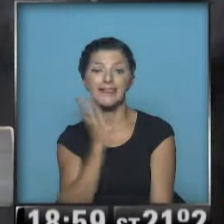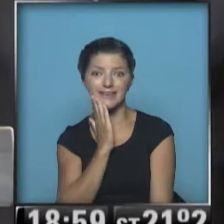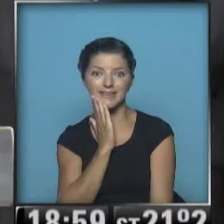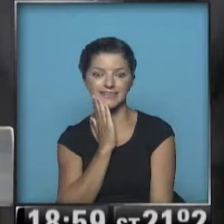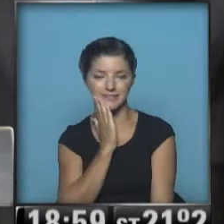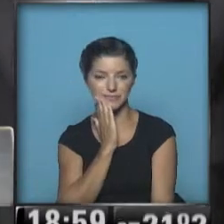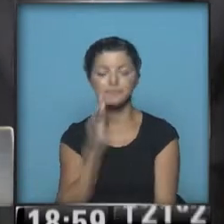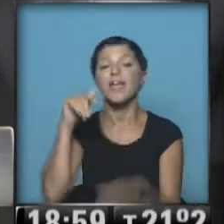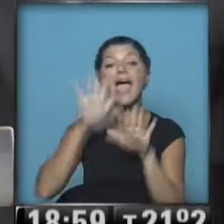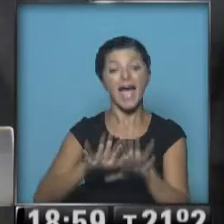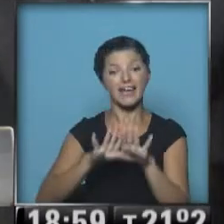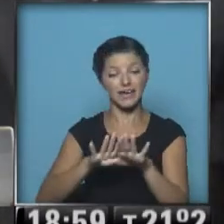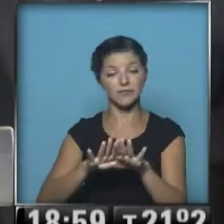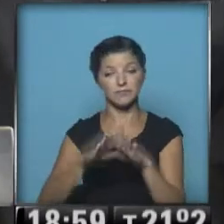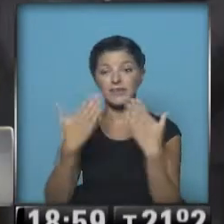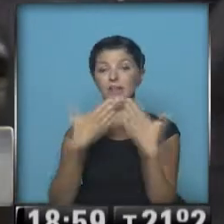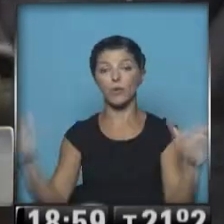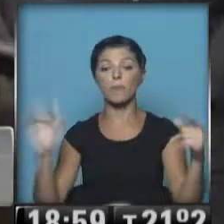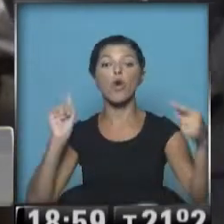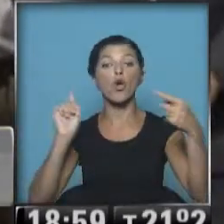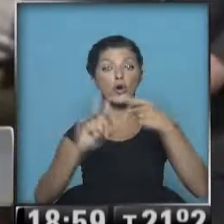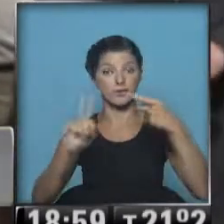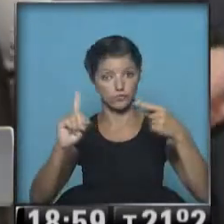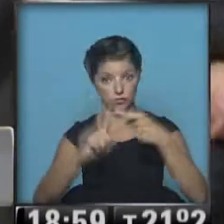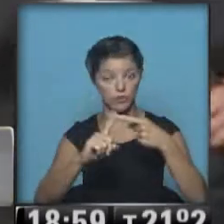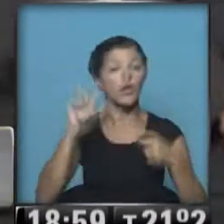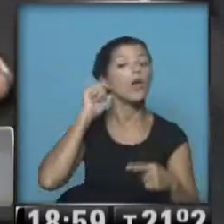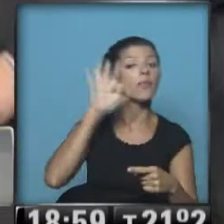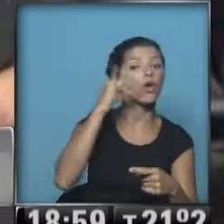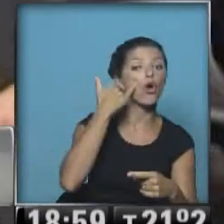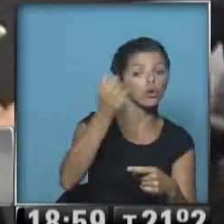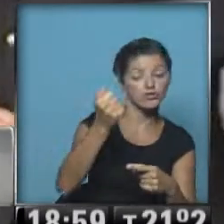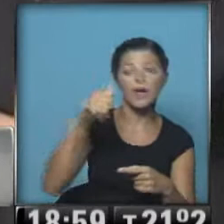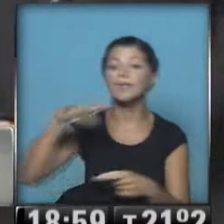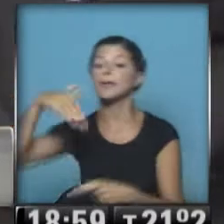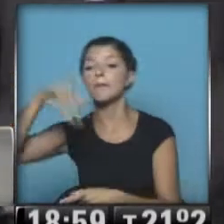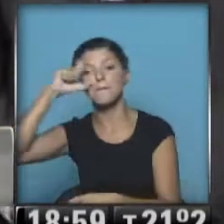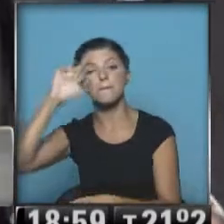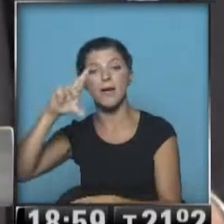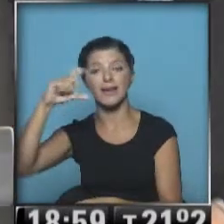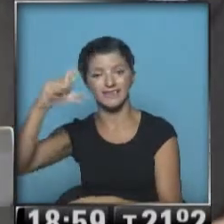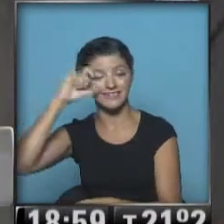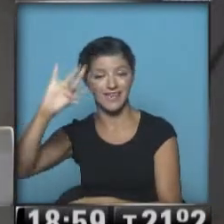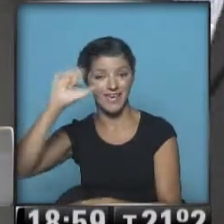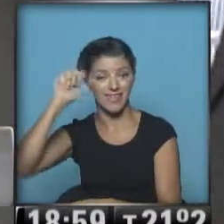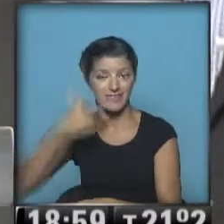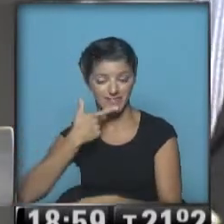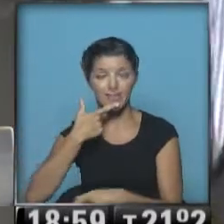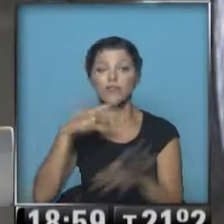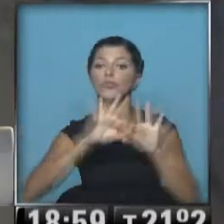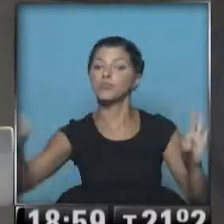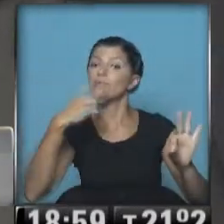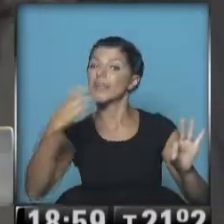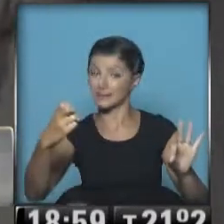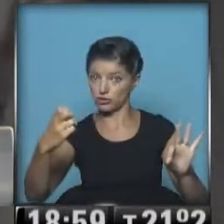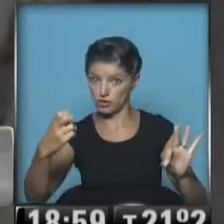Estamos acá inaugurando la conexión entre la ciudad de Goya y la ciudad de Mercedes en una línea de alta tensión.